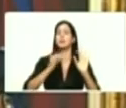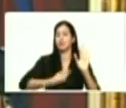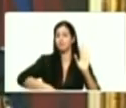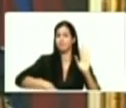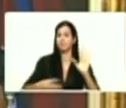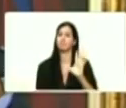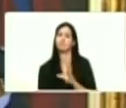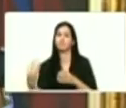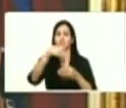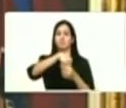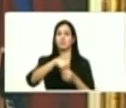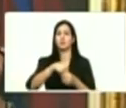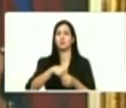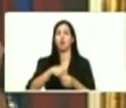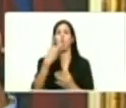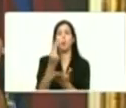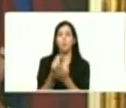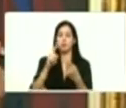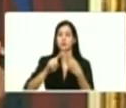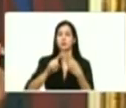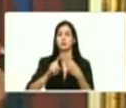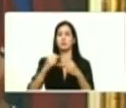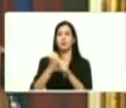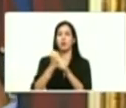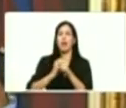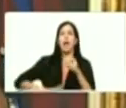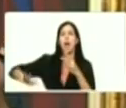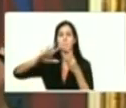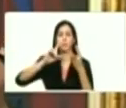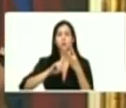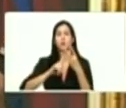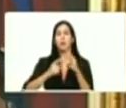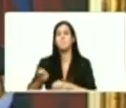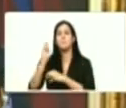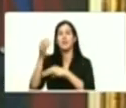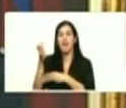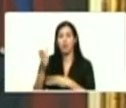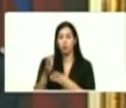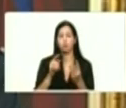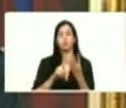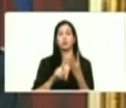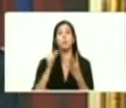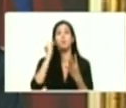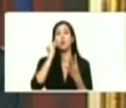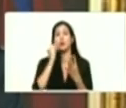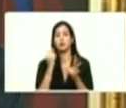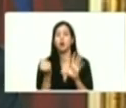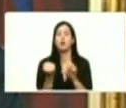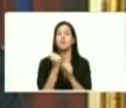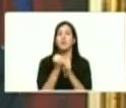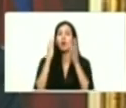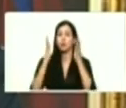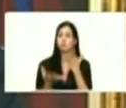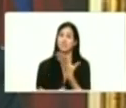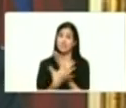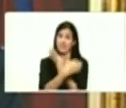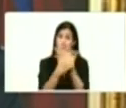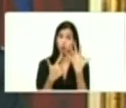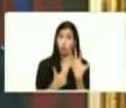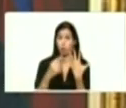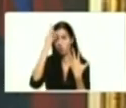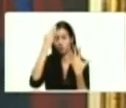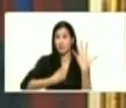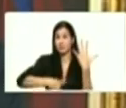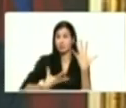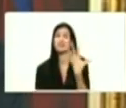comunas campesinos pescadores mujeres y clase obrera pero incorporarse es